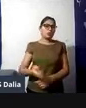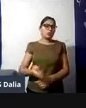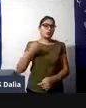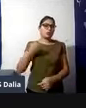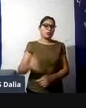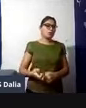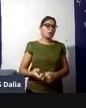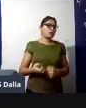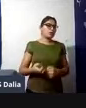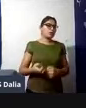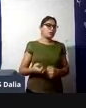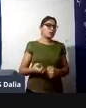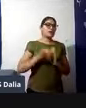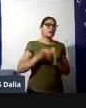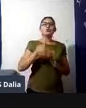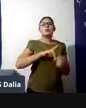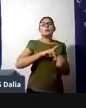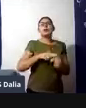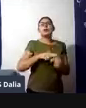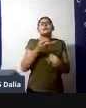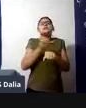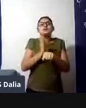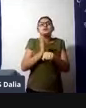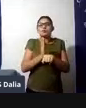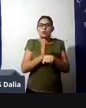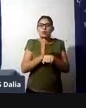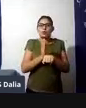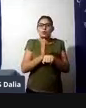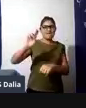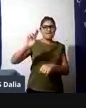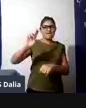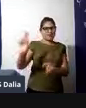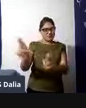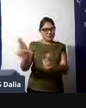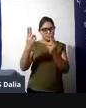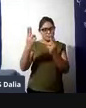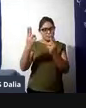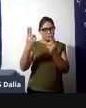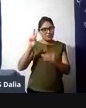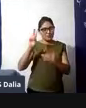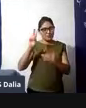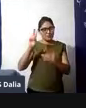en ridículo, eso es el bullying, ¿cuál, no? Entonces, pues hay que